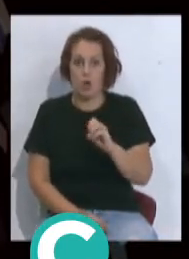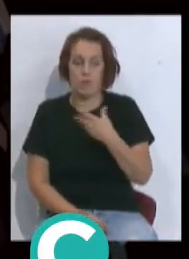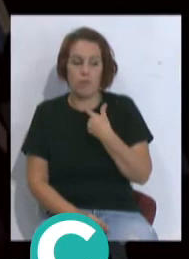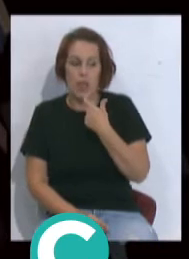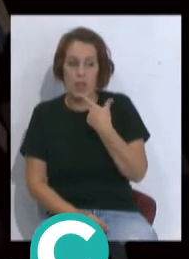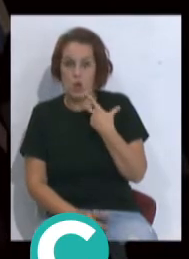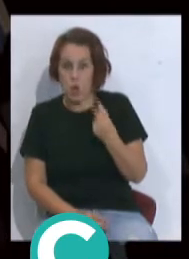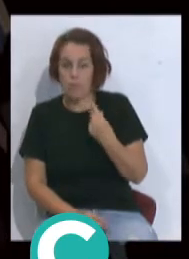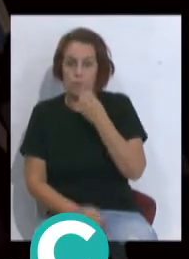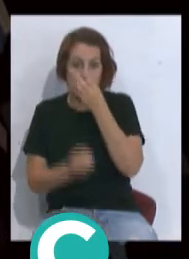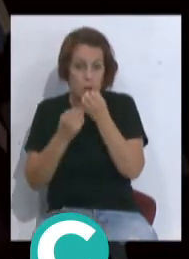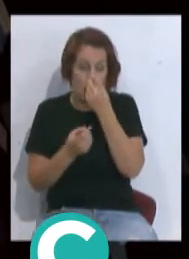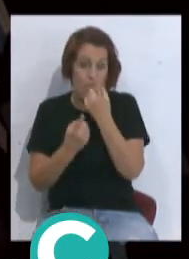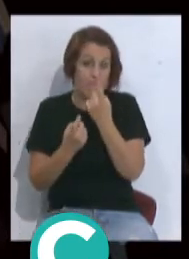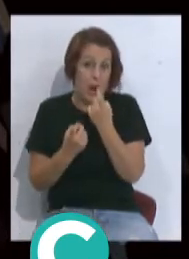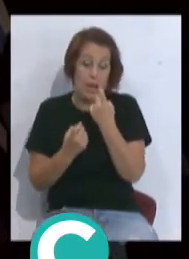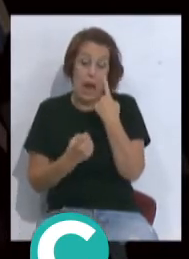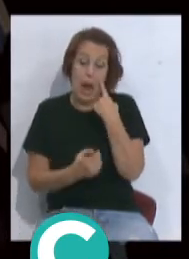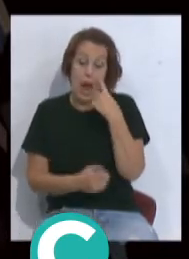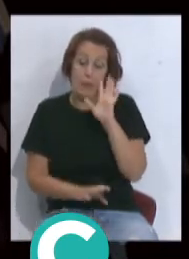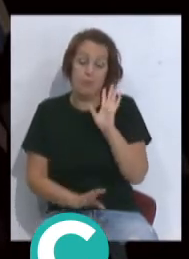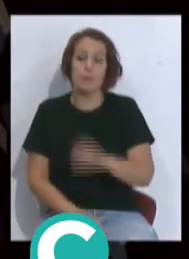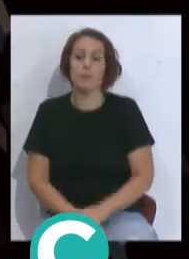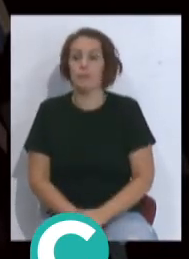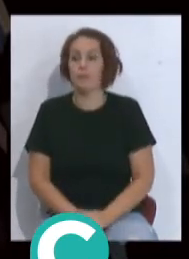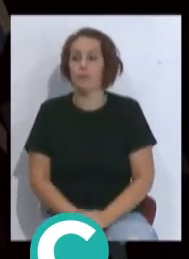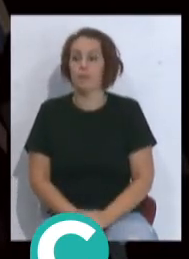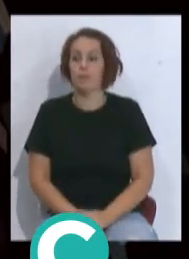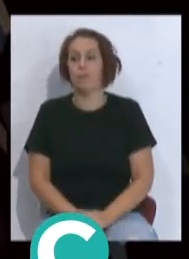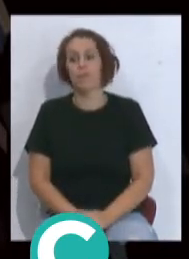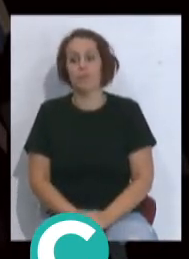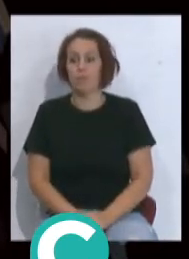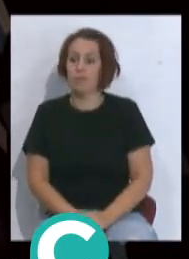poco en el PSOE, ¿no? Es el que tiene un poco la pelota sobre el tejado. Uf,